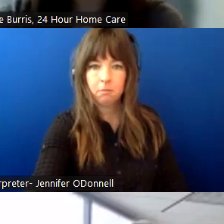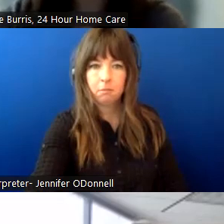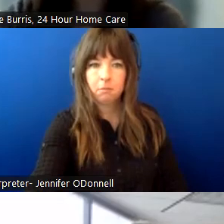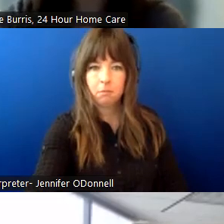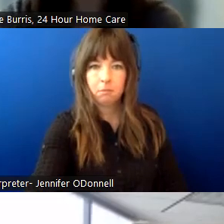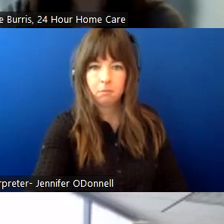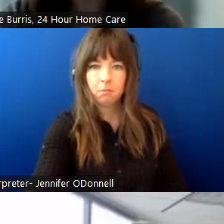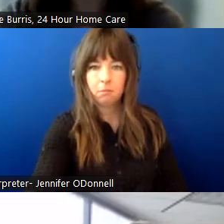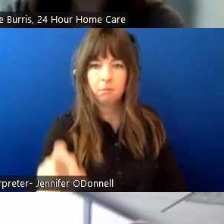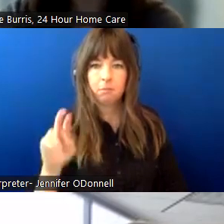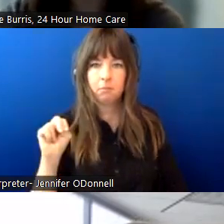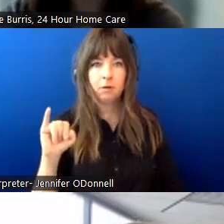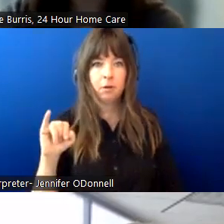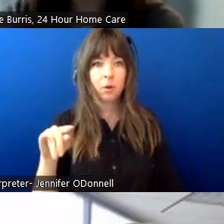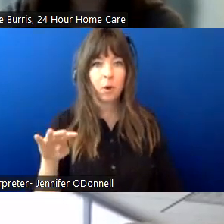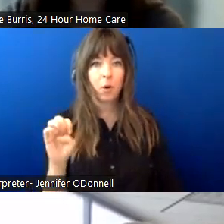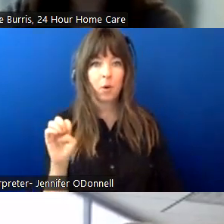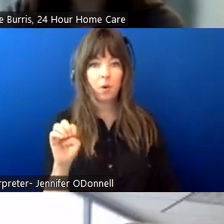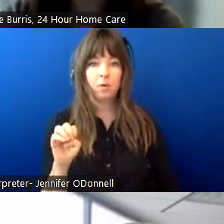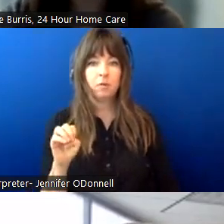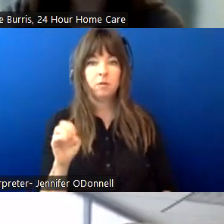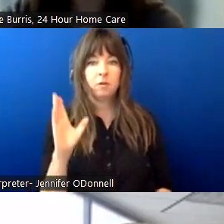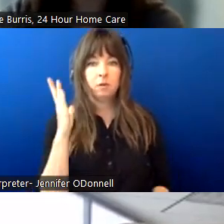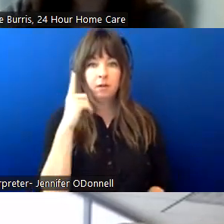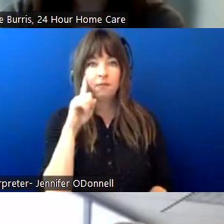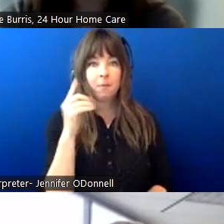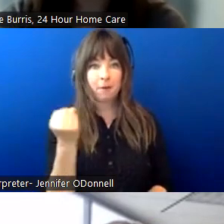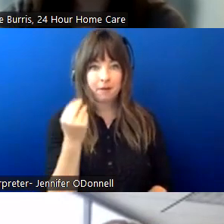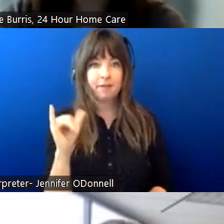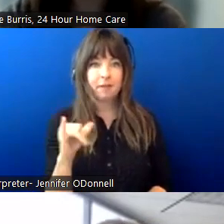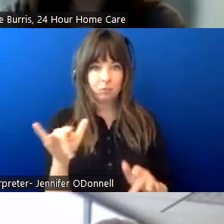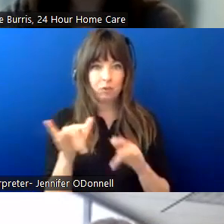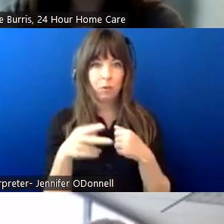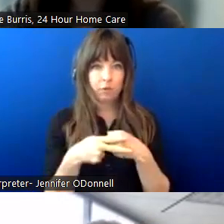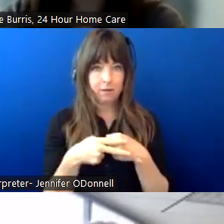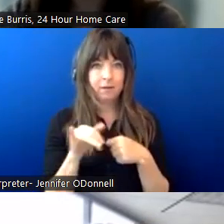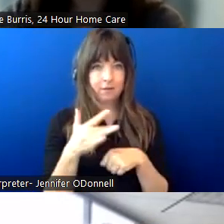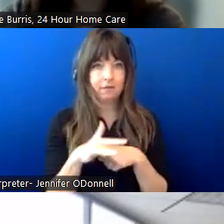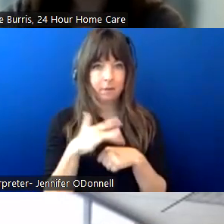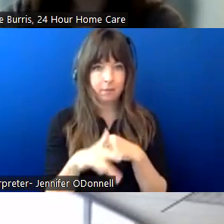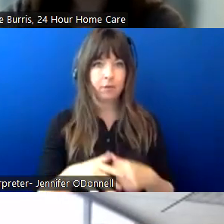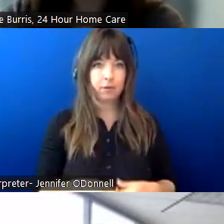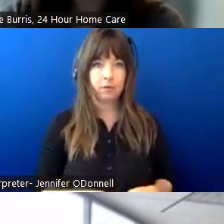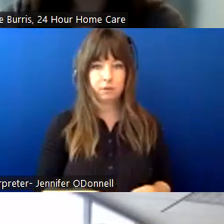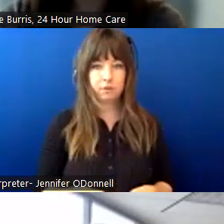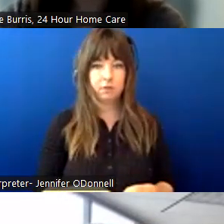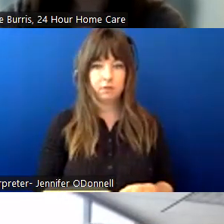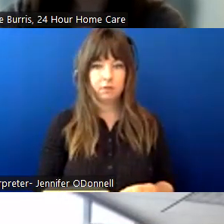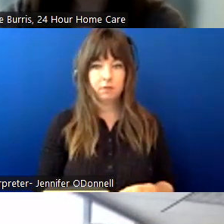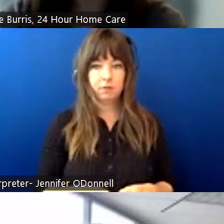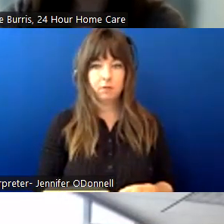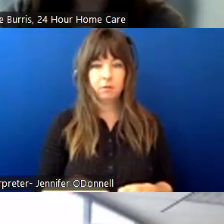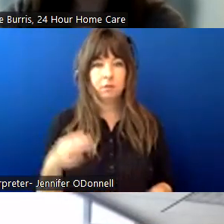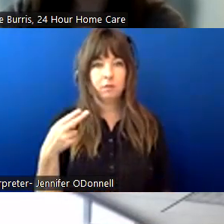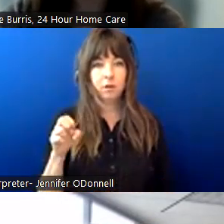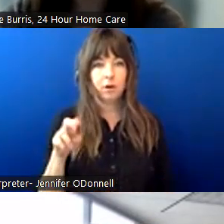And Nicole, again, the presentation for Monday was recorded. Sí. Entonces la presentación de lunes fue grabada, así que va a estar